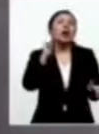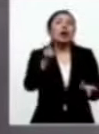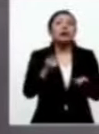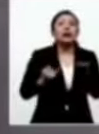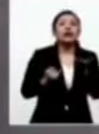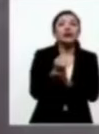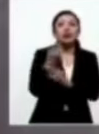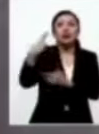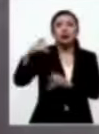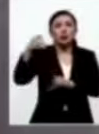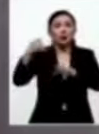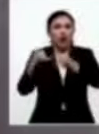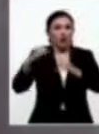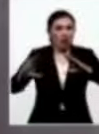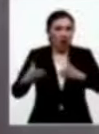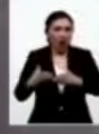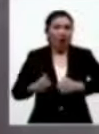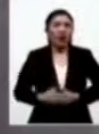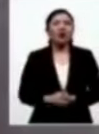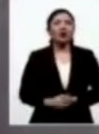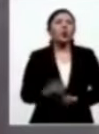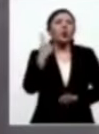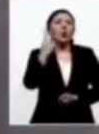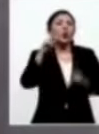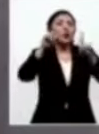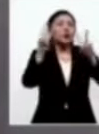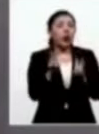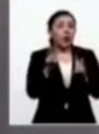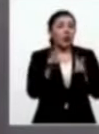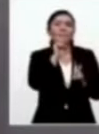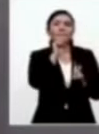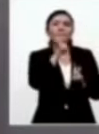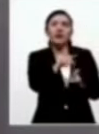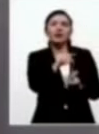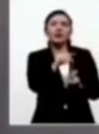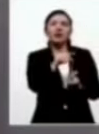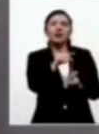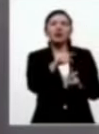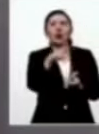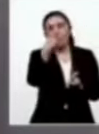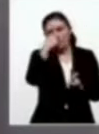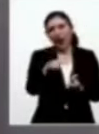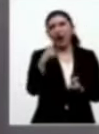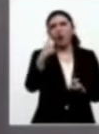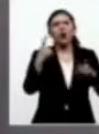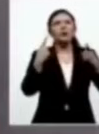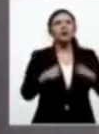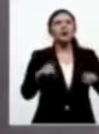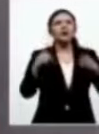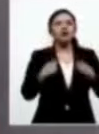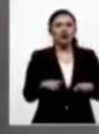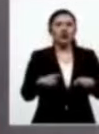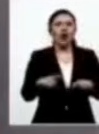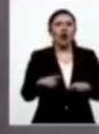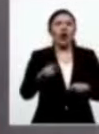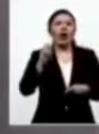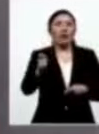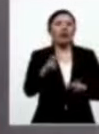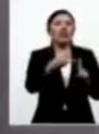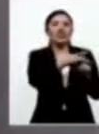decide un tribunal colegiado. Uno de los asuntos que tiene que ver con una de las personas